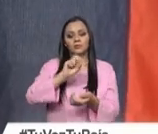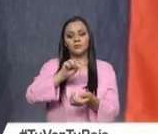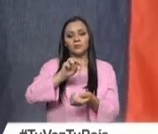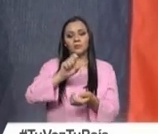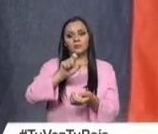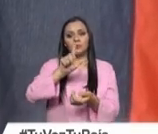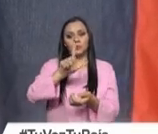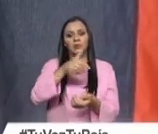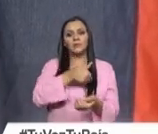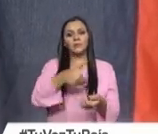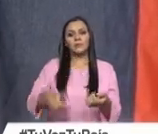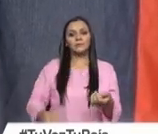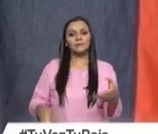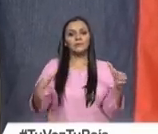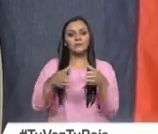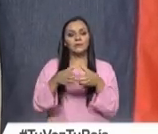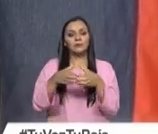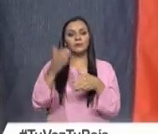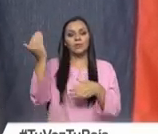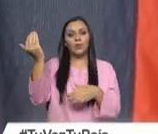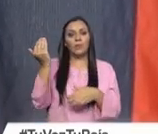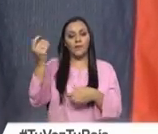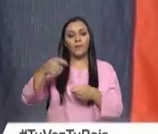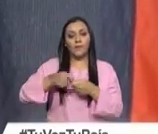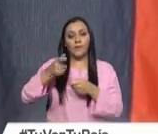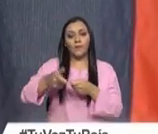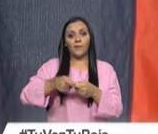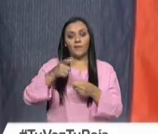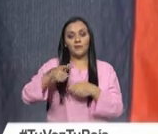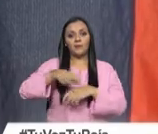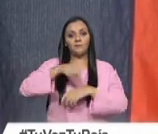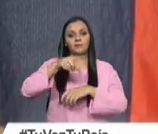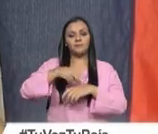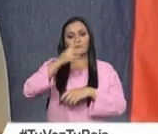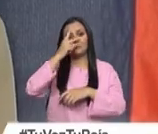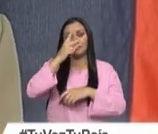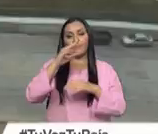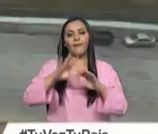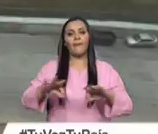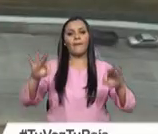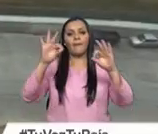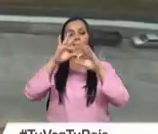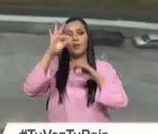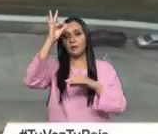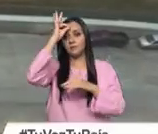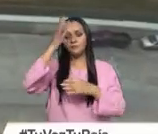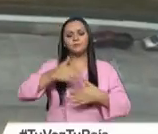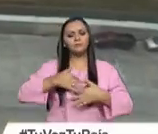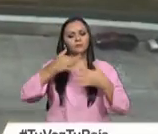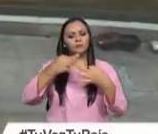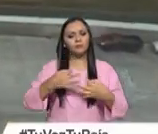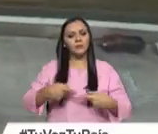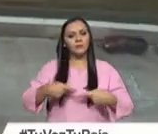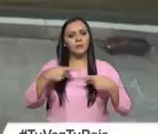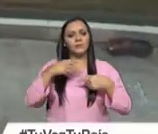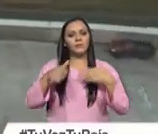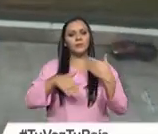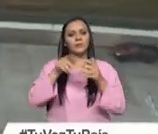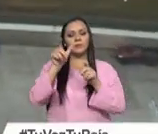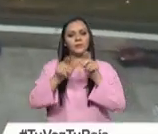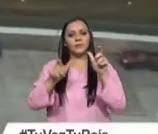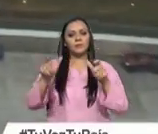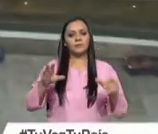presidente de la Asociación de Jubilados y Pensionistas de Quevedo, recalcó que este hospital dignificará la vida de los habitantes de